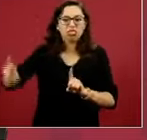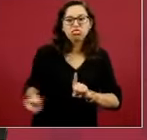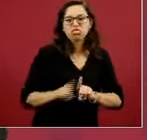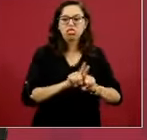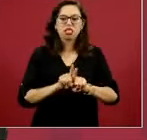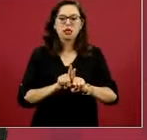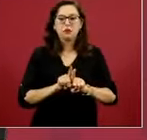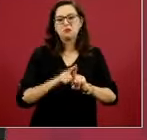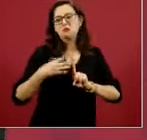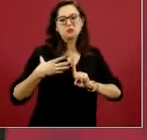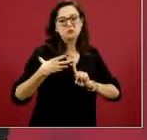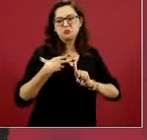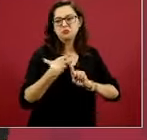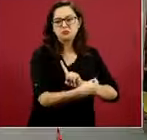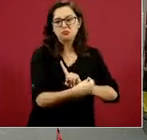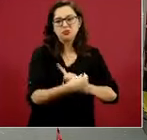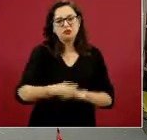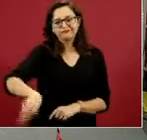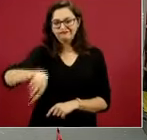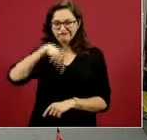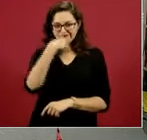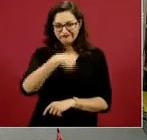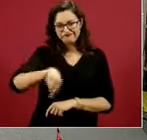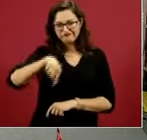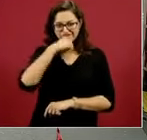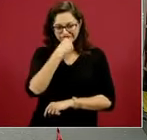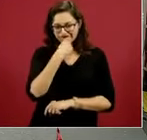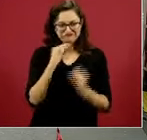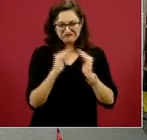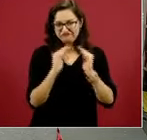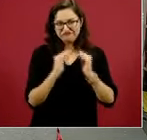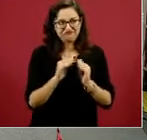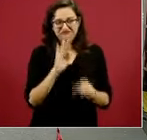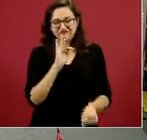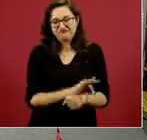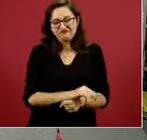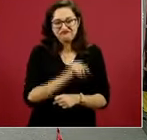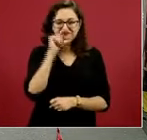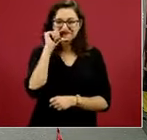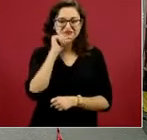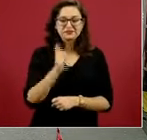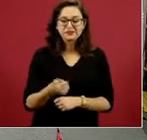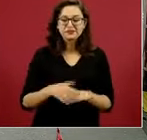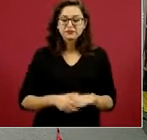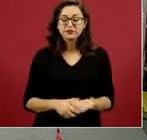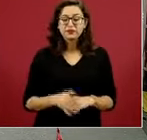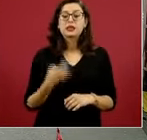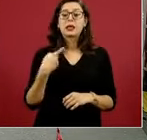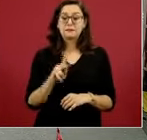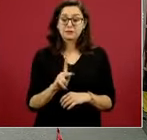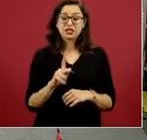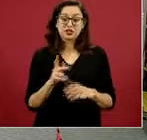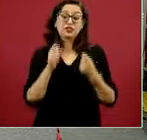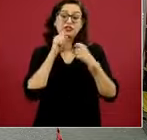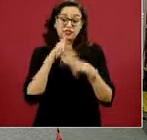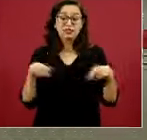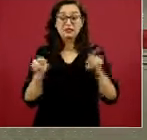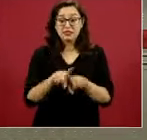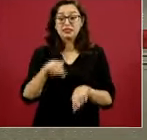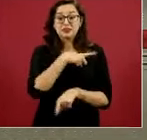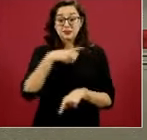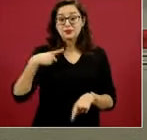la persona que está protegiéndose en casa pues puede estar en riesgo de infectarse. Pero por otro lado también recordar